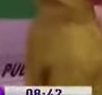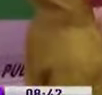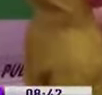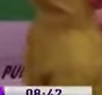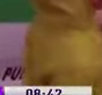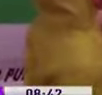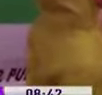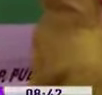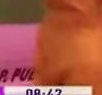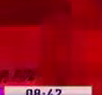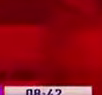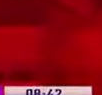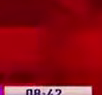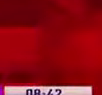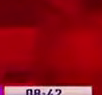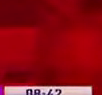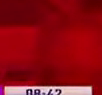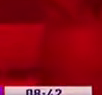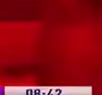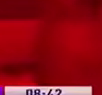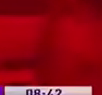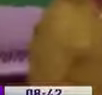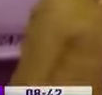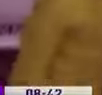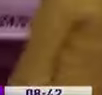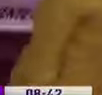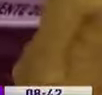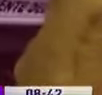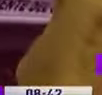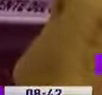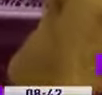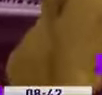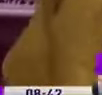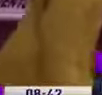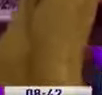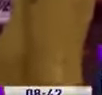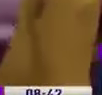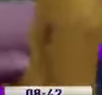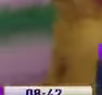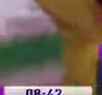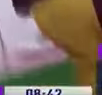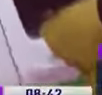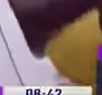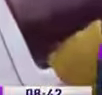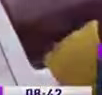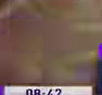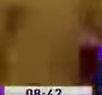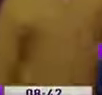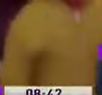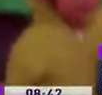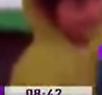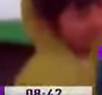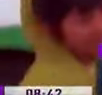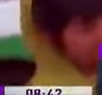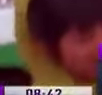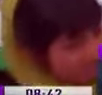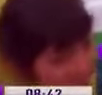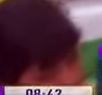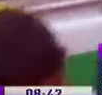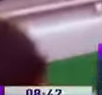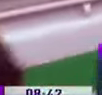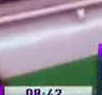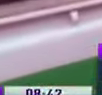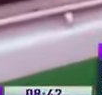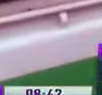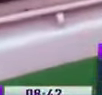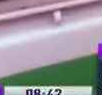nada, no había nada. No me tiene esta puerta, recibir una sanción del 0,5% por no usar cuando debe. Quiero disculpar a todos que no coman, no